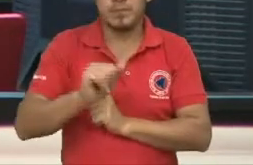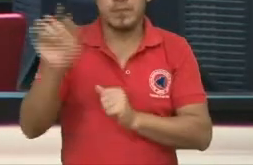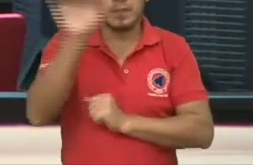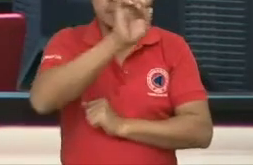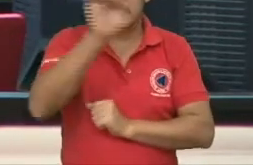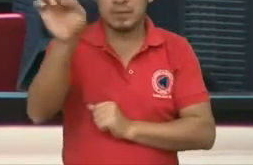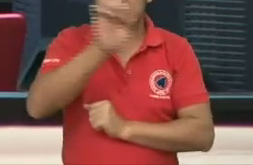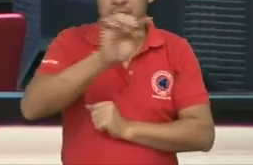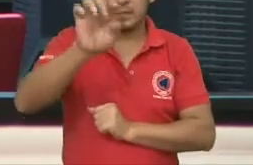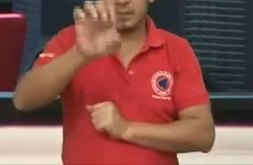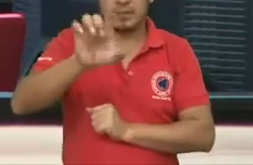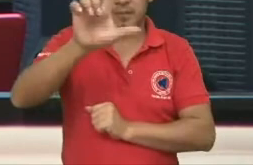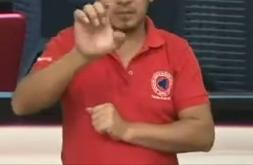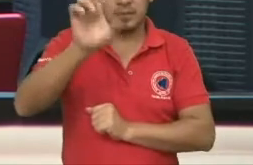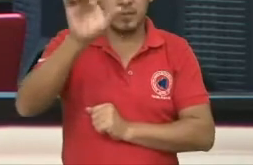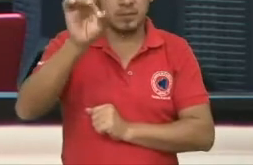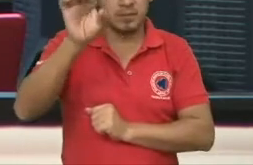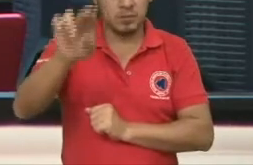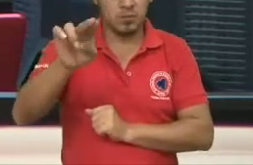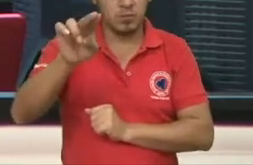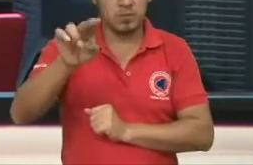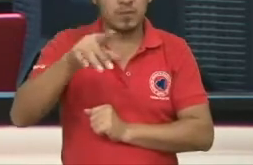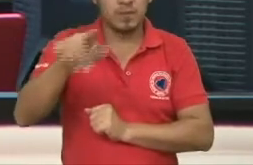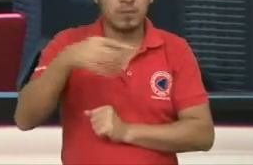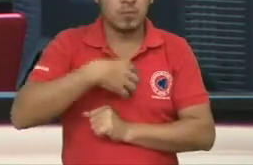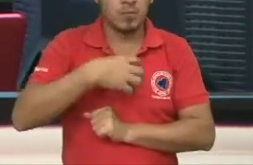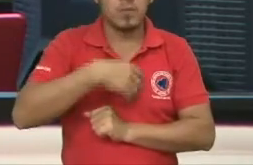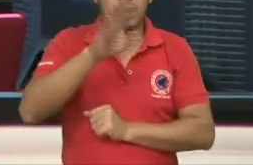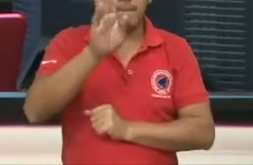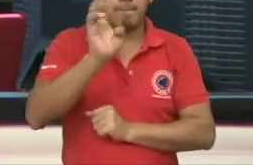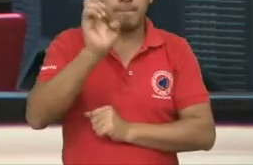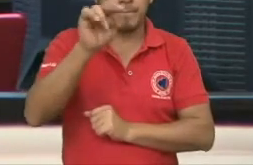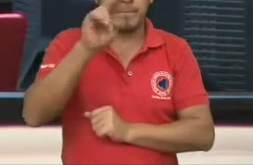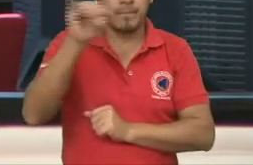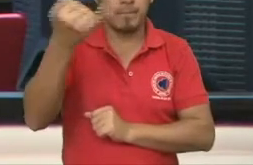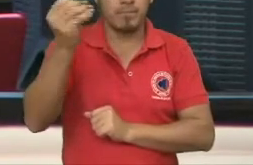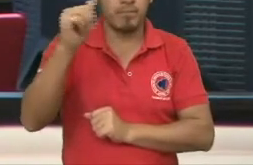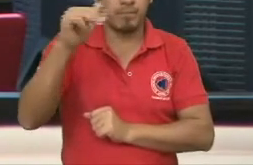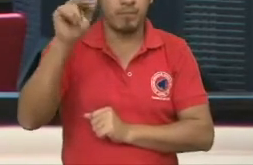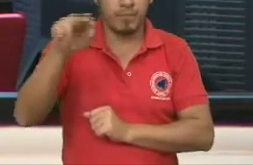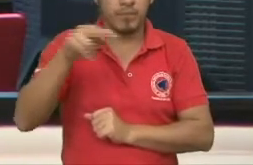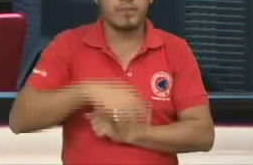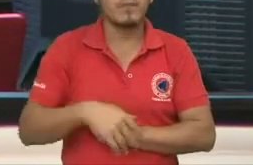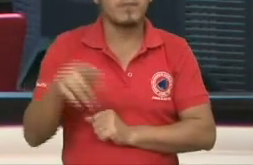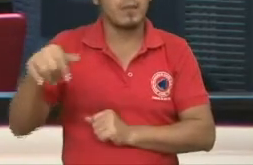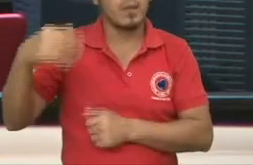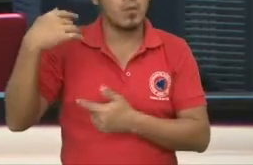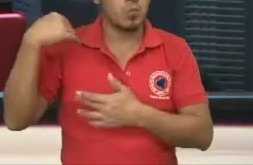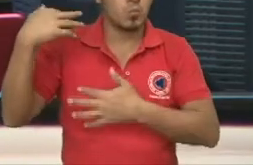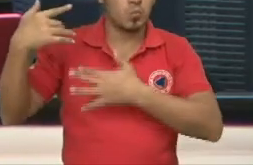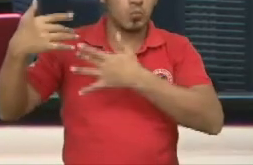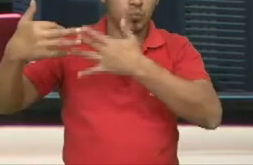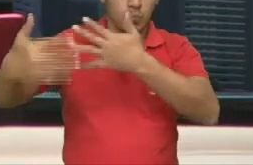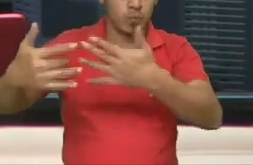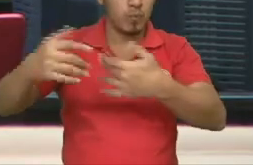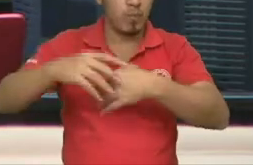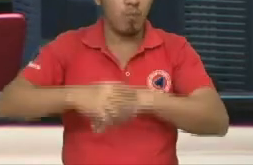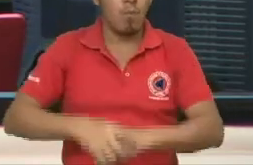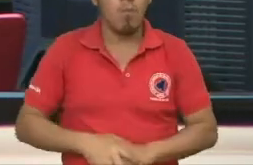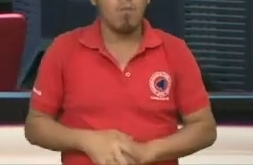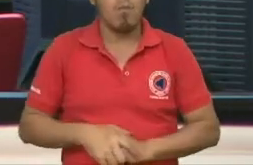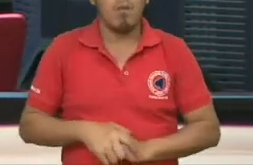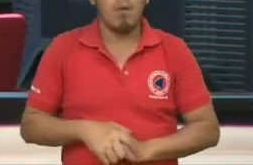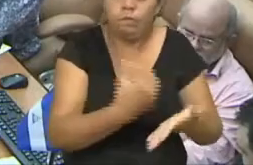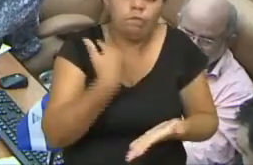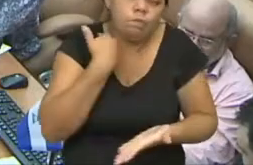$1.046 millones. Detalló que a la fecha se han contratado 3 préstamos con el BCE, que suman más de $600 millones. Escuchemos al